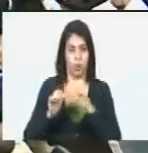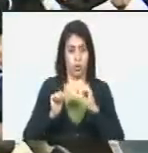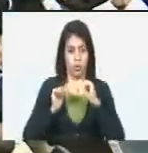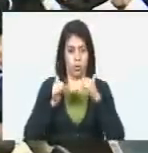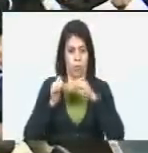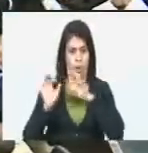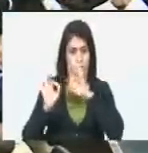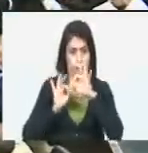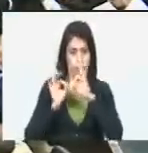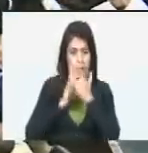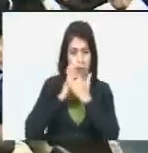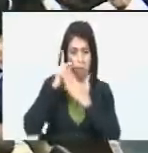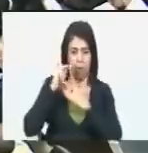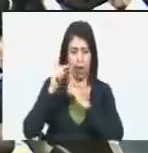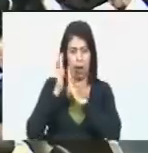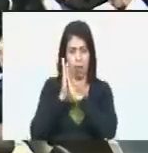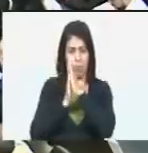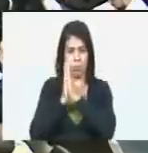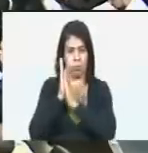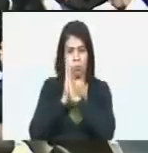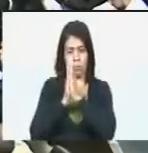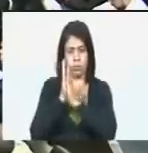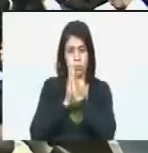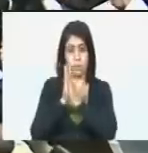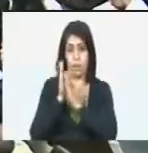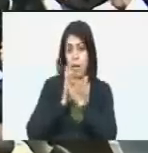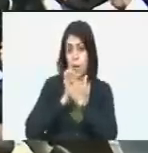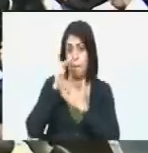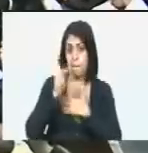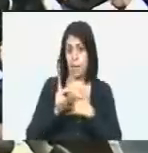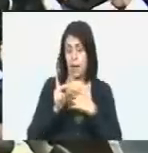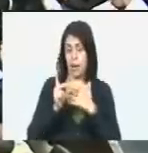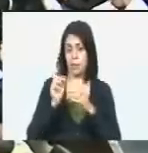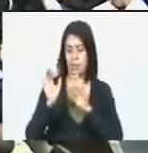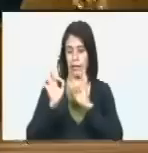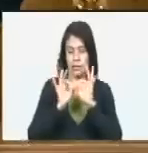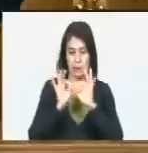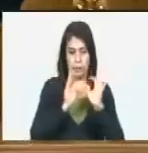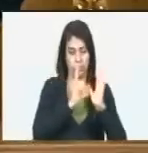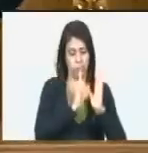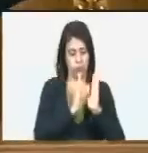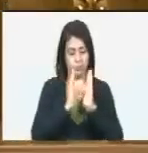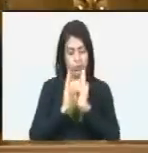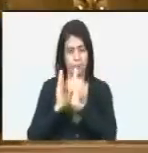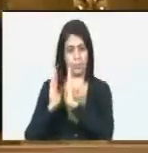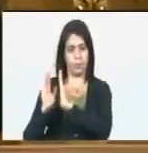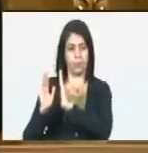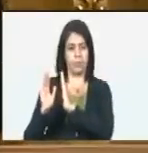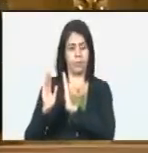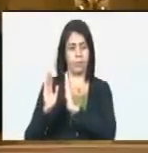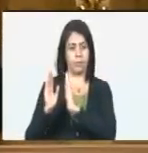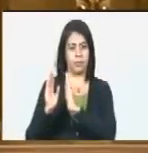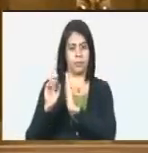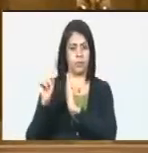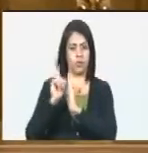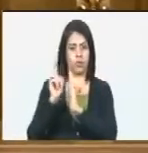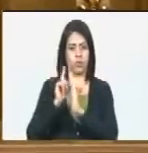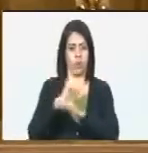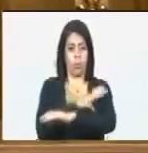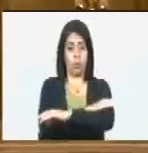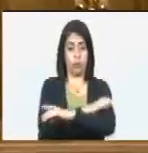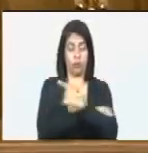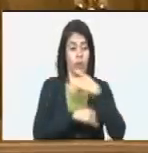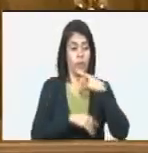plan. Un plan, compañeros, bien calculado. Vocero de la oposición dijo, el